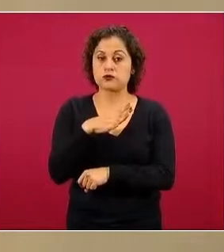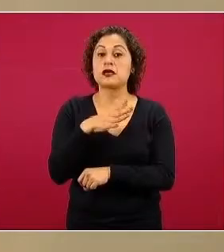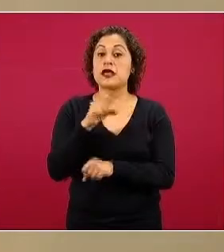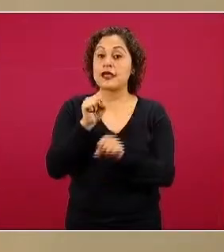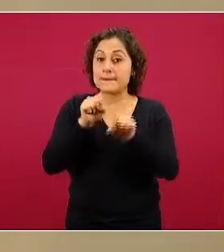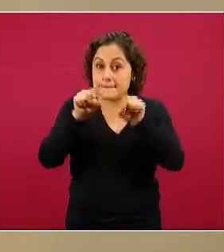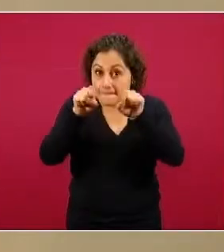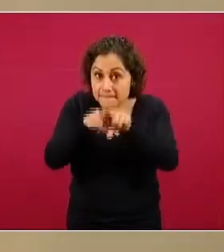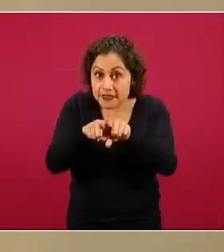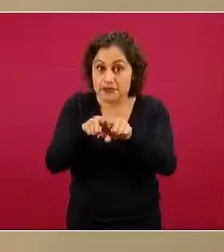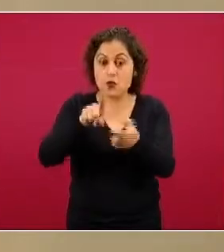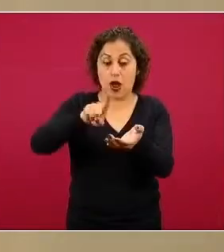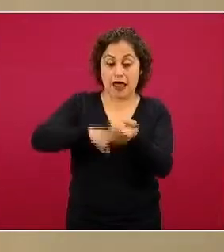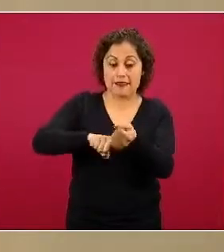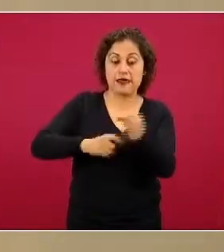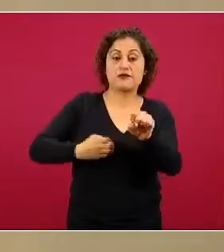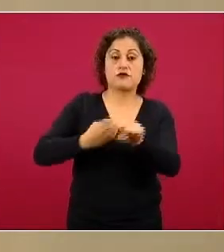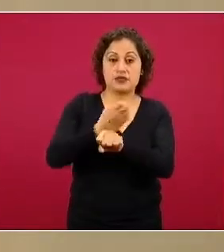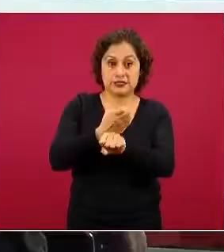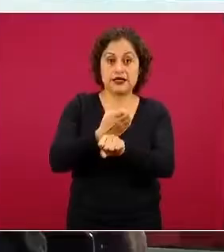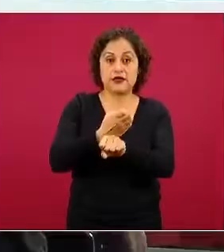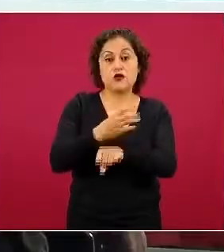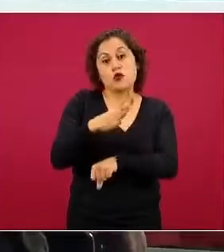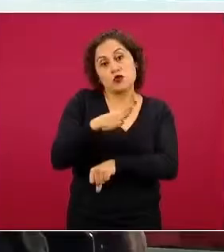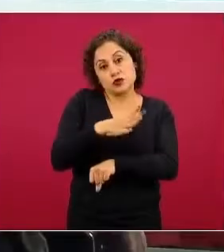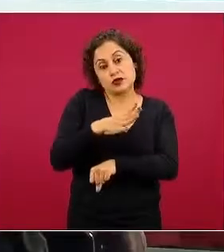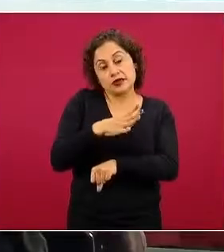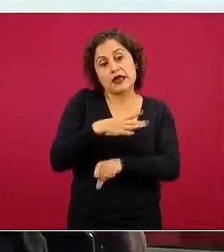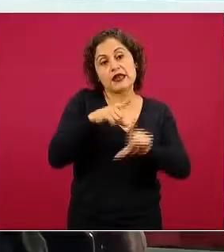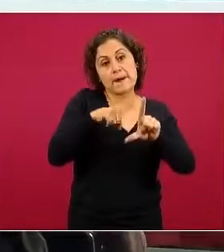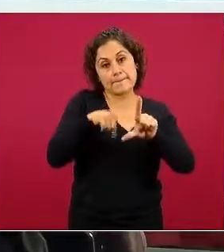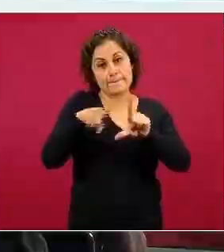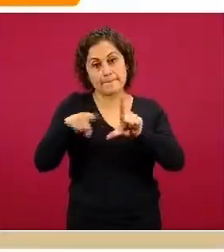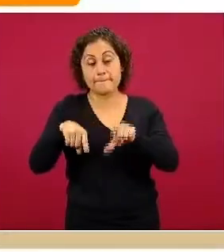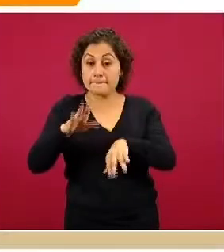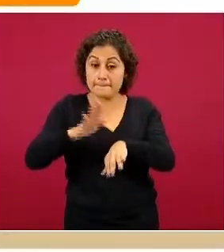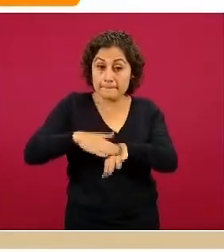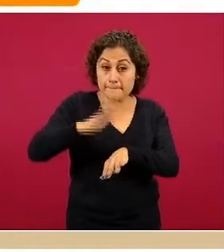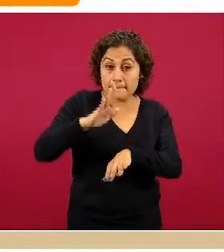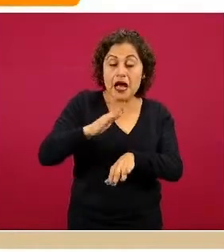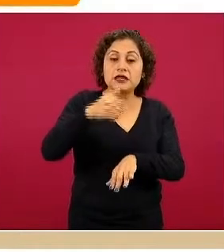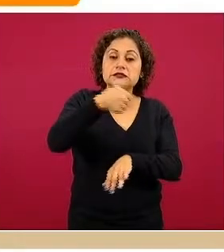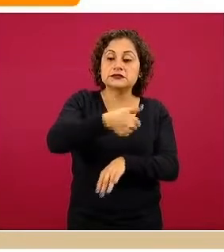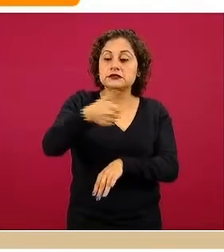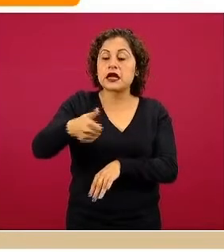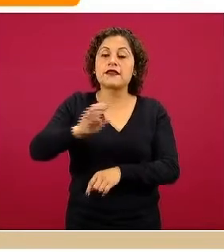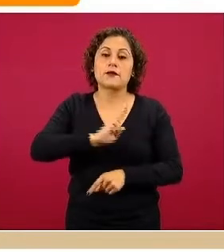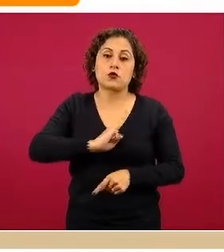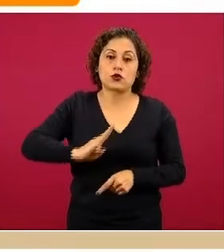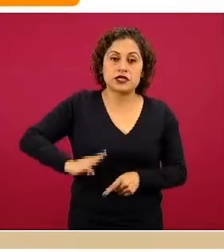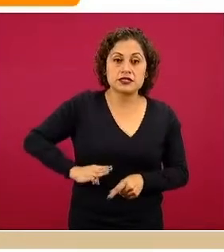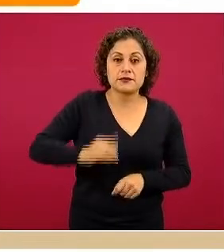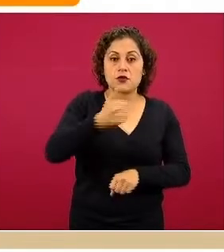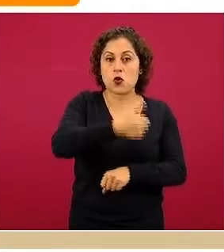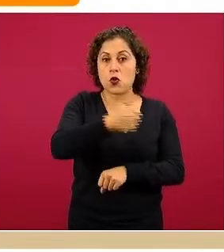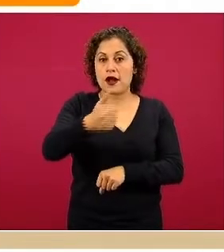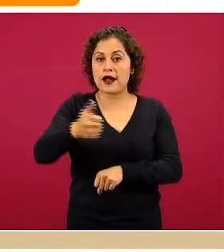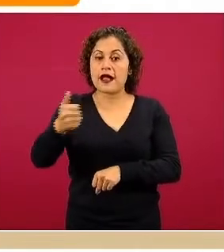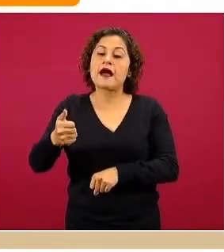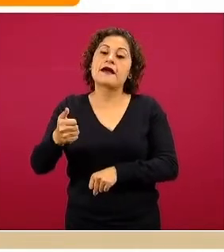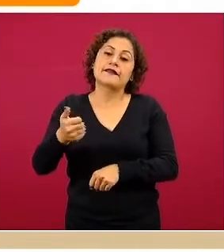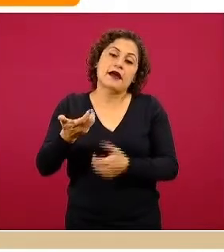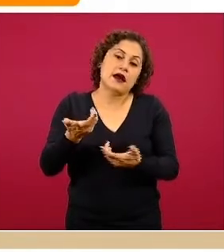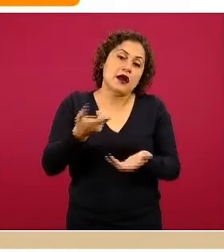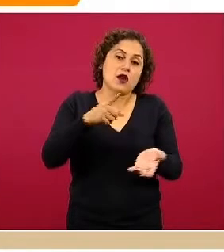federativa, su curva epidémica se conforma de diferentes curvas epidémicas municipales o regionales, de acuerdo